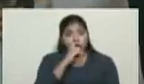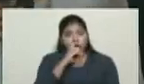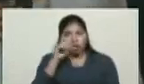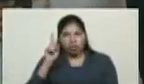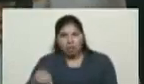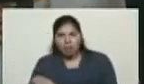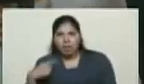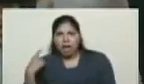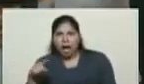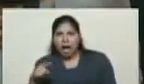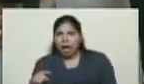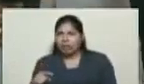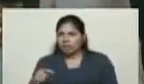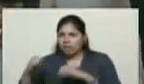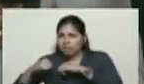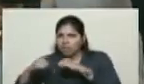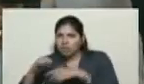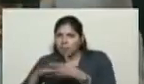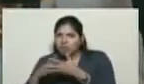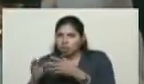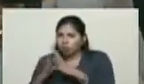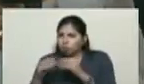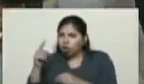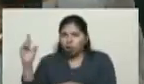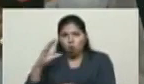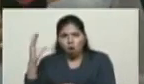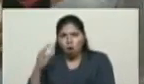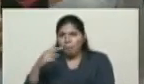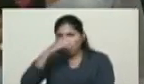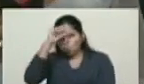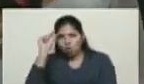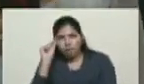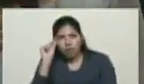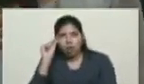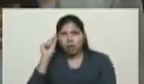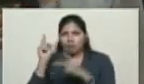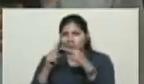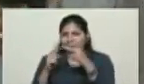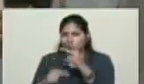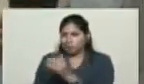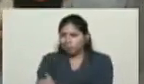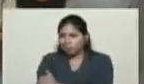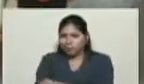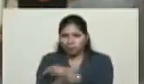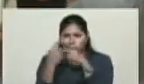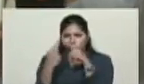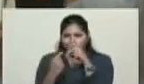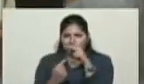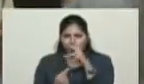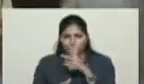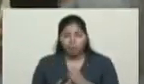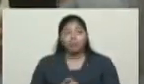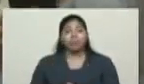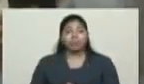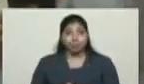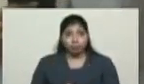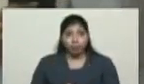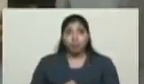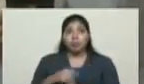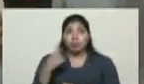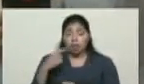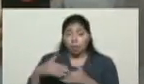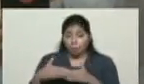de Julio Borges, actualmente fugado, y de la derecha colombiana. Informó además que no se descartan posibles